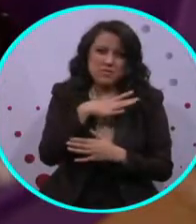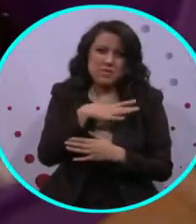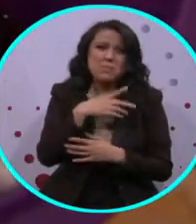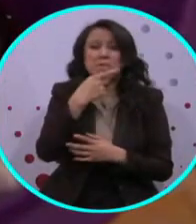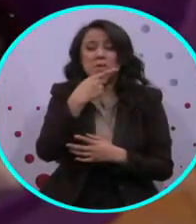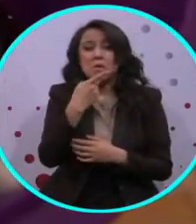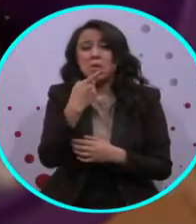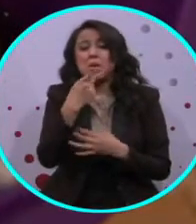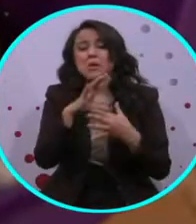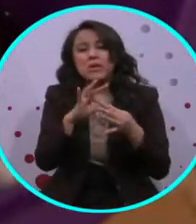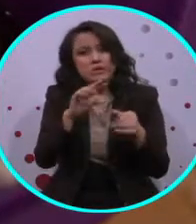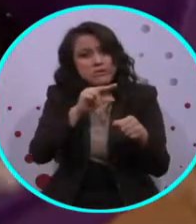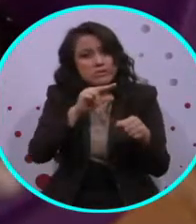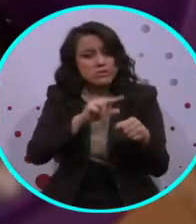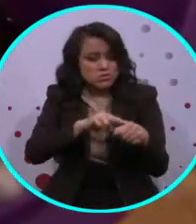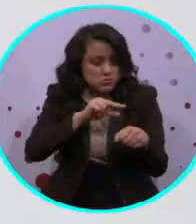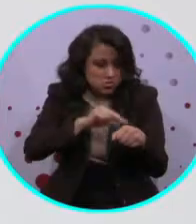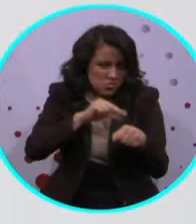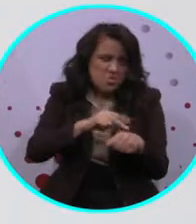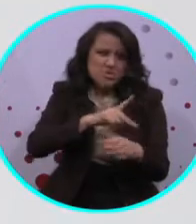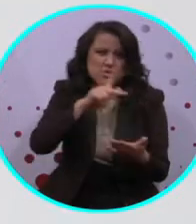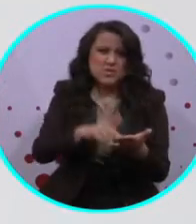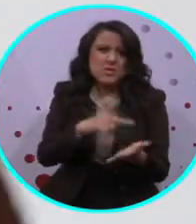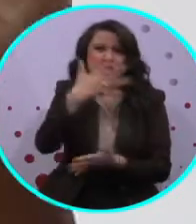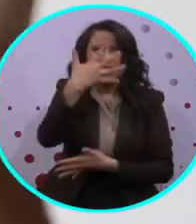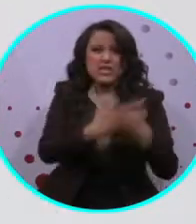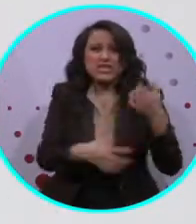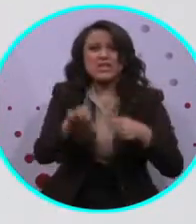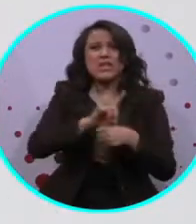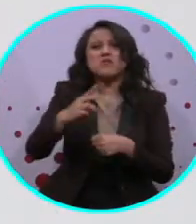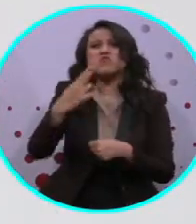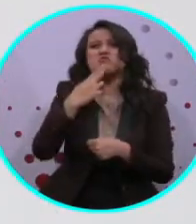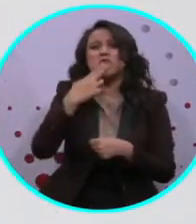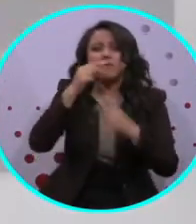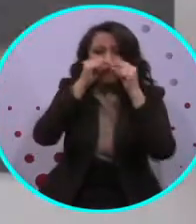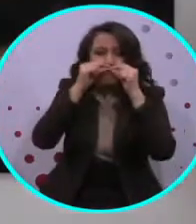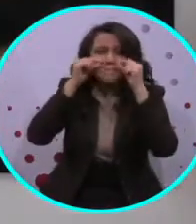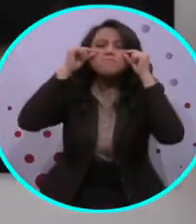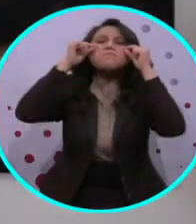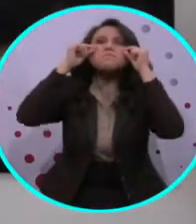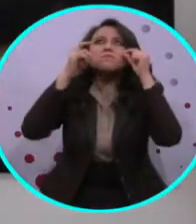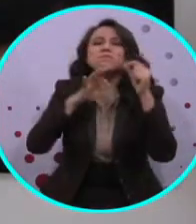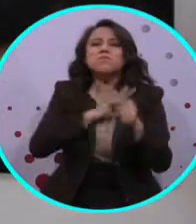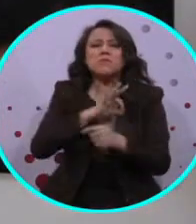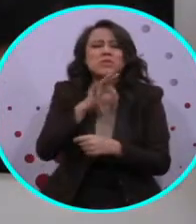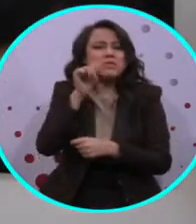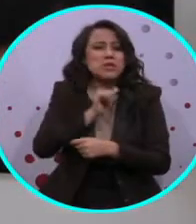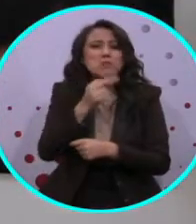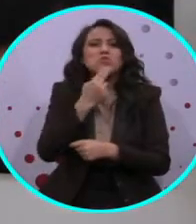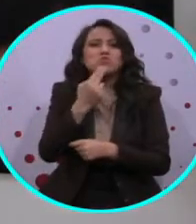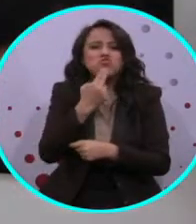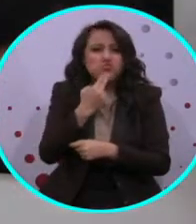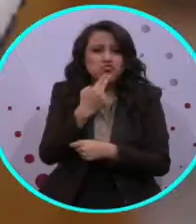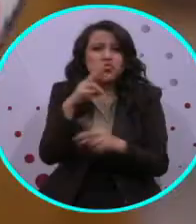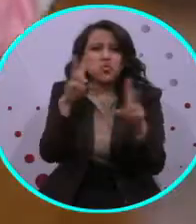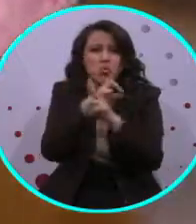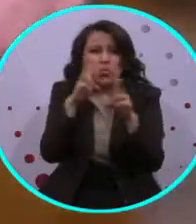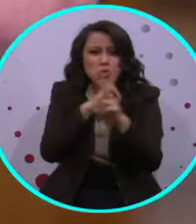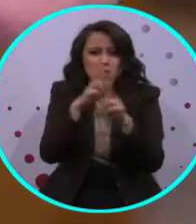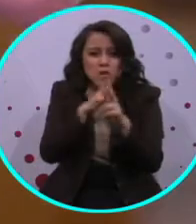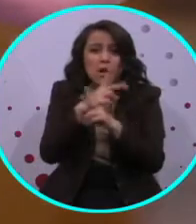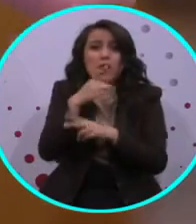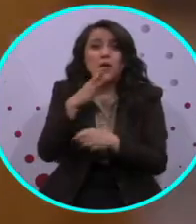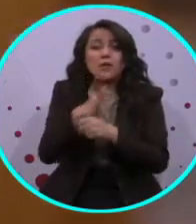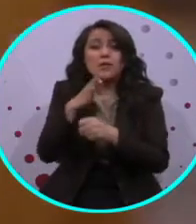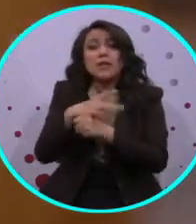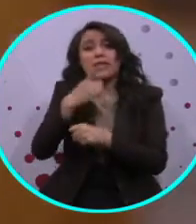los médicos la reanimaron. Fue conectada durante 15 días al respirador artificial y en todo momento sedada. Los médicos la dieron de alta y